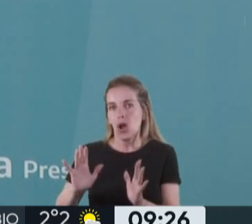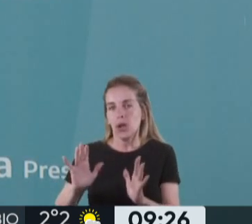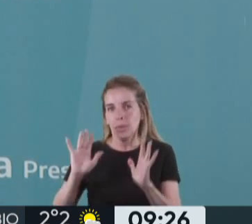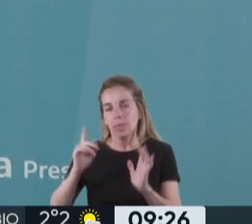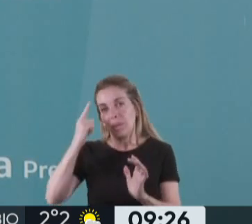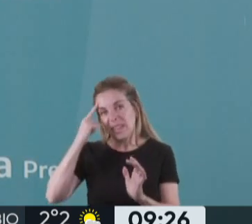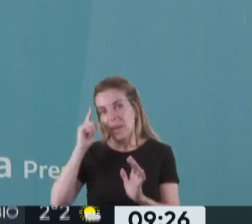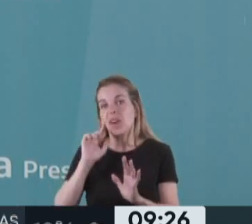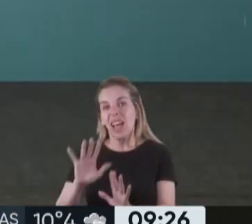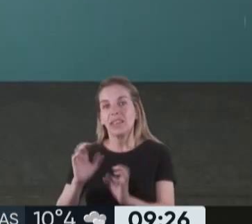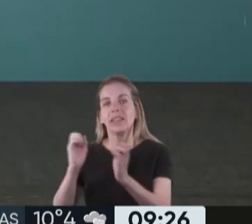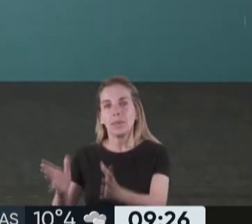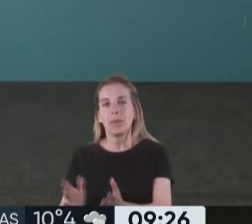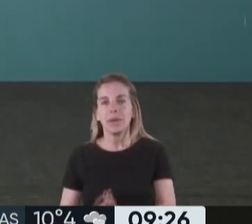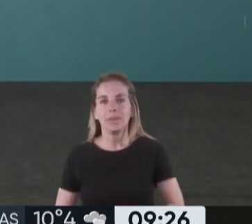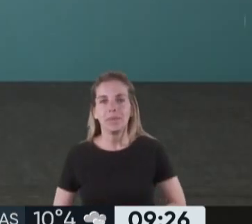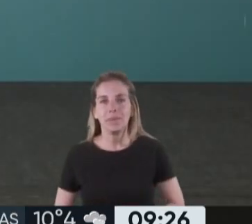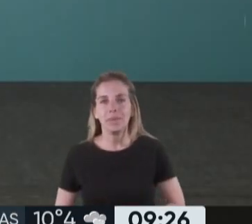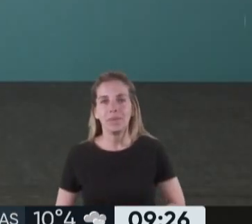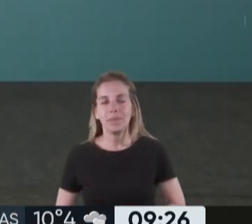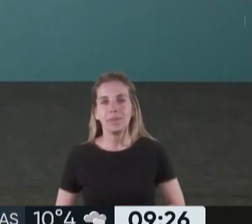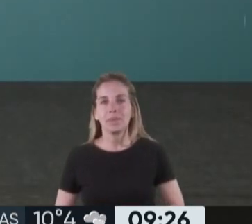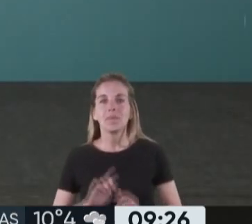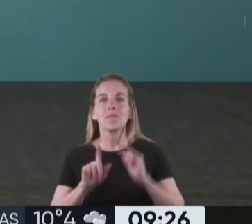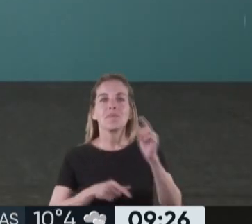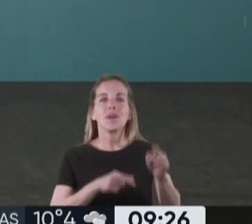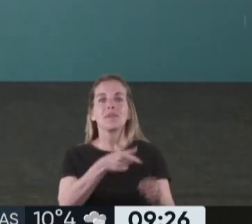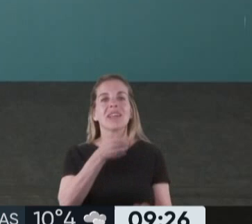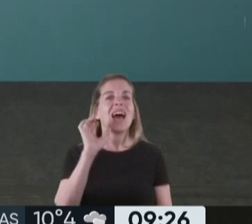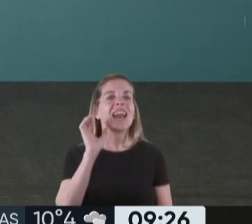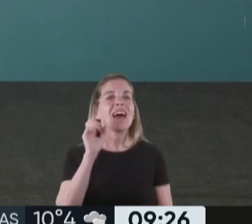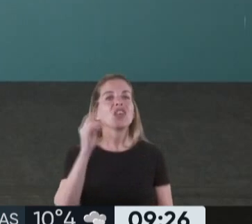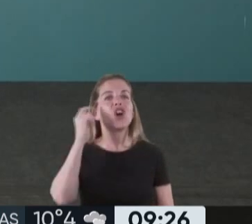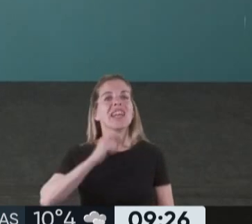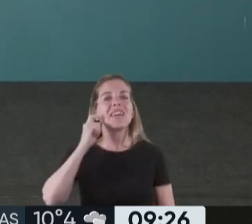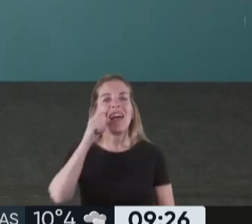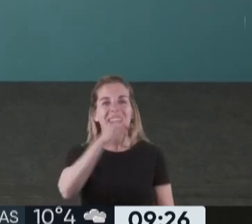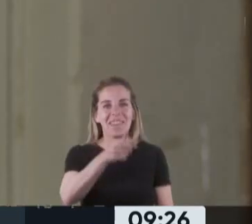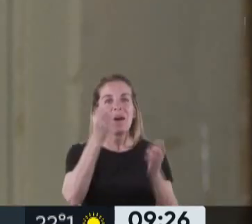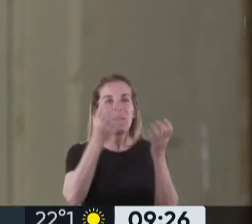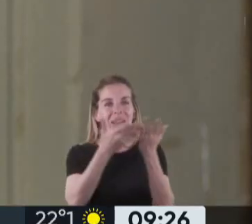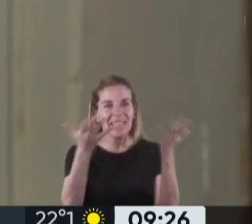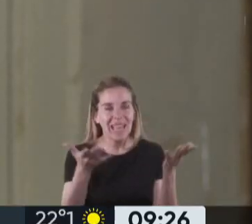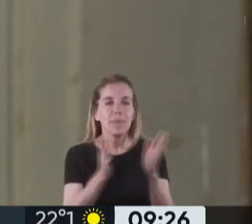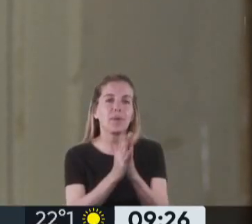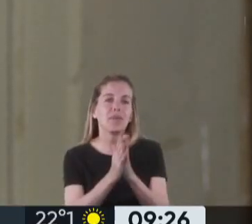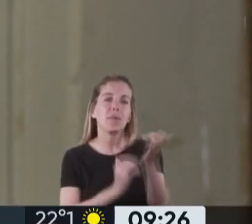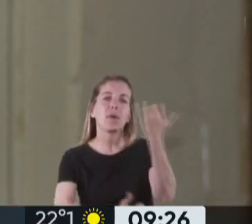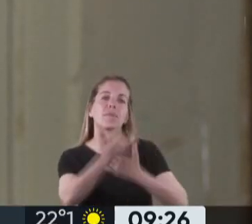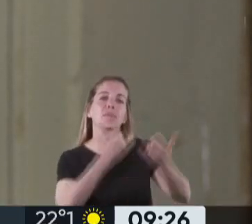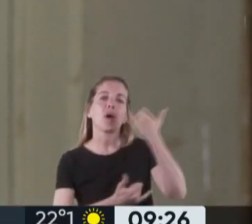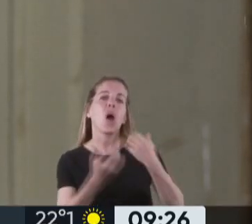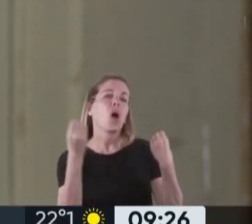sendero correcto. Muchas gracias. Miguel Nicolich, de Radio Rivadavia. ¿Qué Miguel, tal? Buen día, Gabriela. ¿Podría usted describirnos cómo